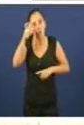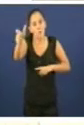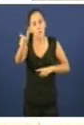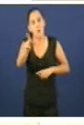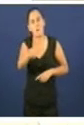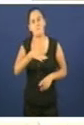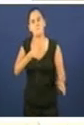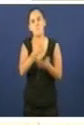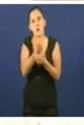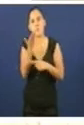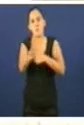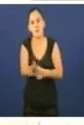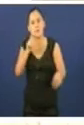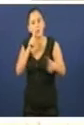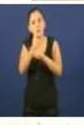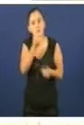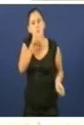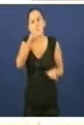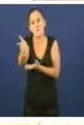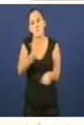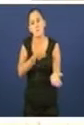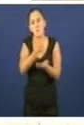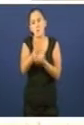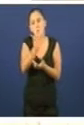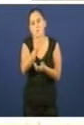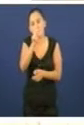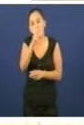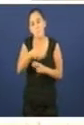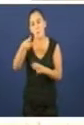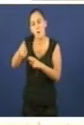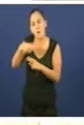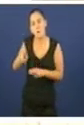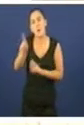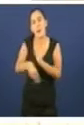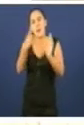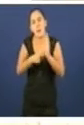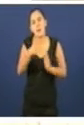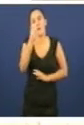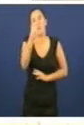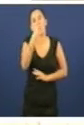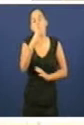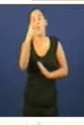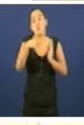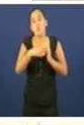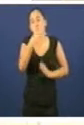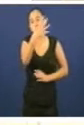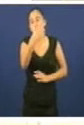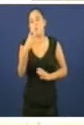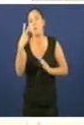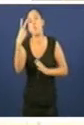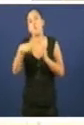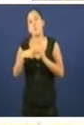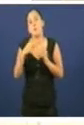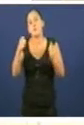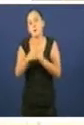informar sobre a proposta da Política Agraria Común PAC da Unión Europea 2014-2020 e da súa repercusión en Galicia. Ten a palabra para a